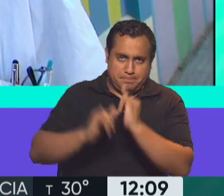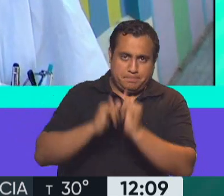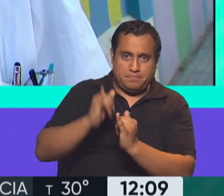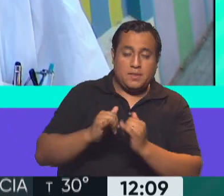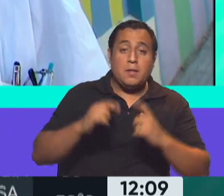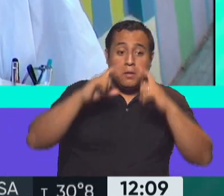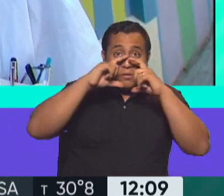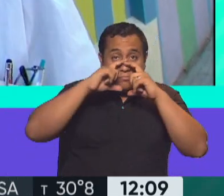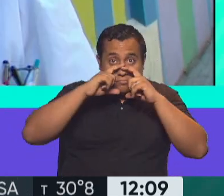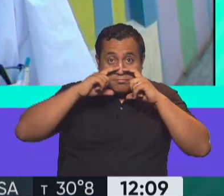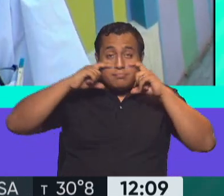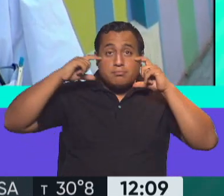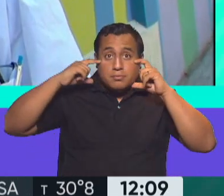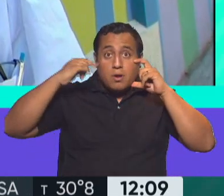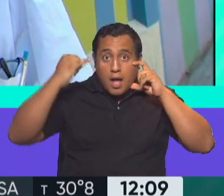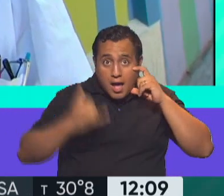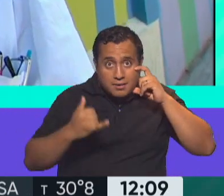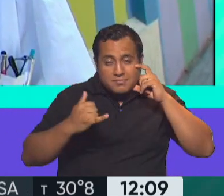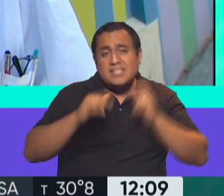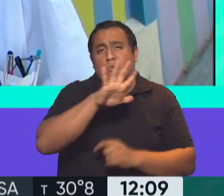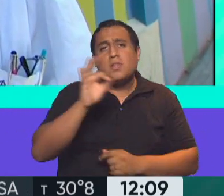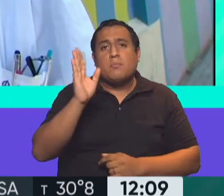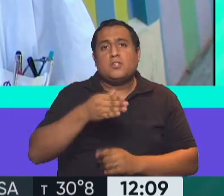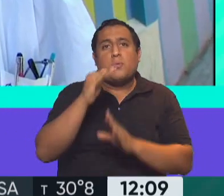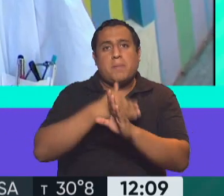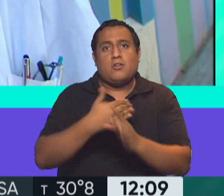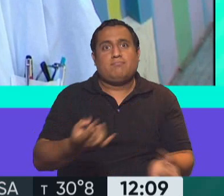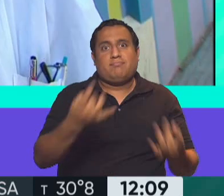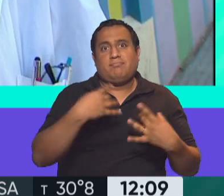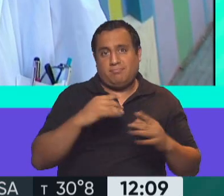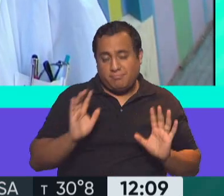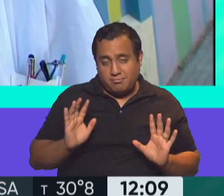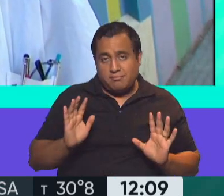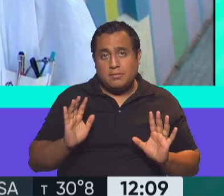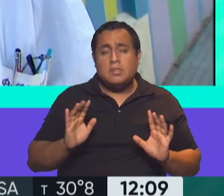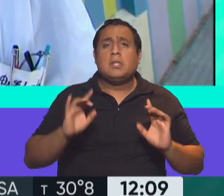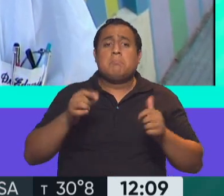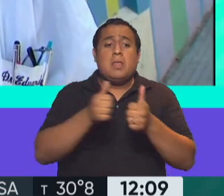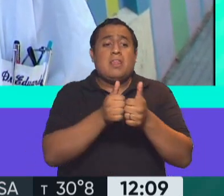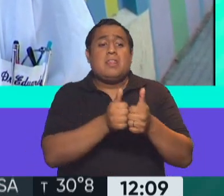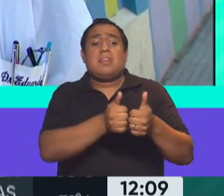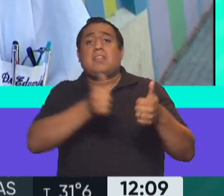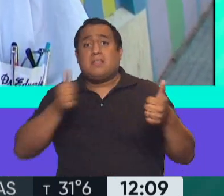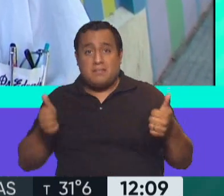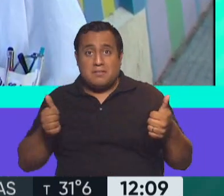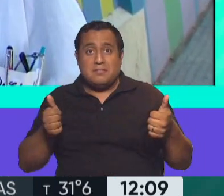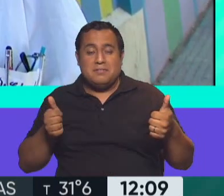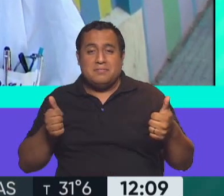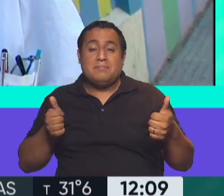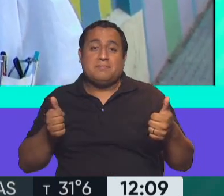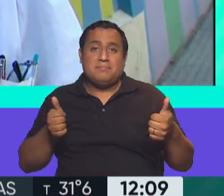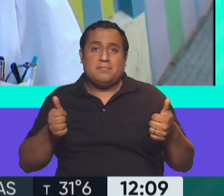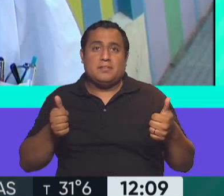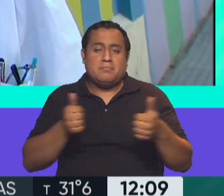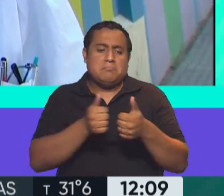disminuye un 50% el riesgo de contagiarse. Y el distanciamiento social, durante menos